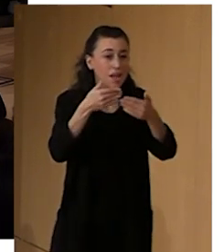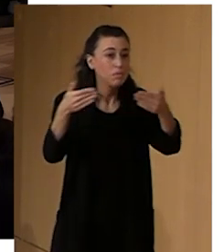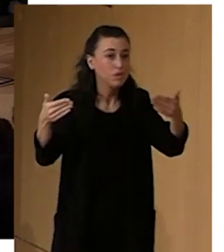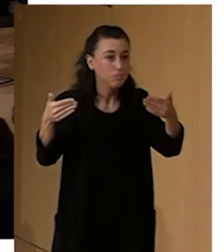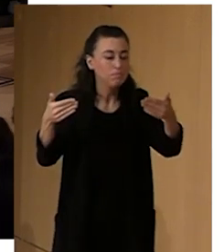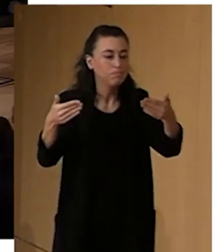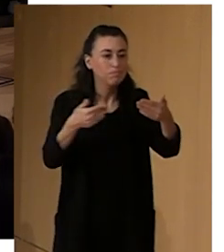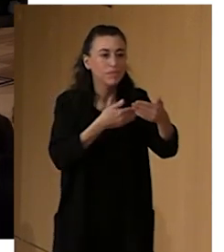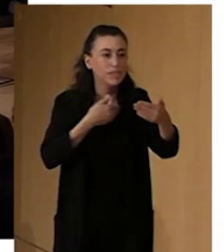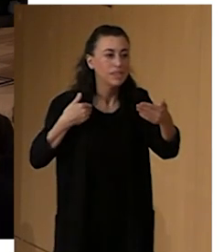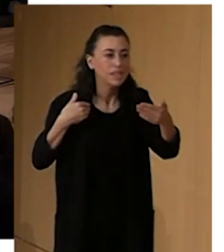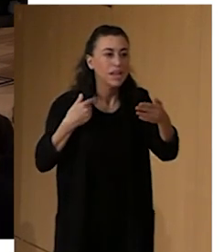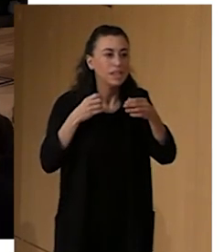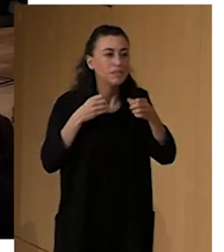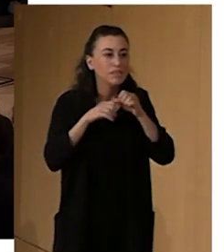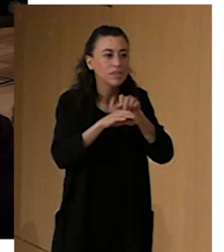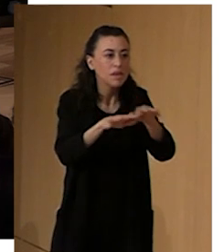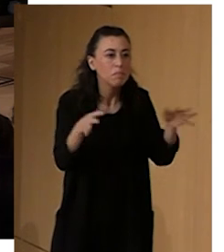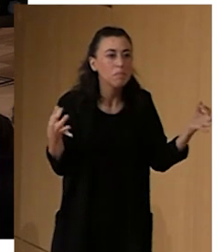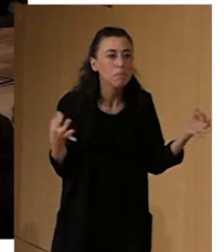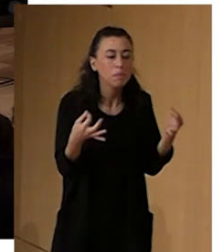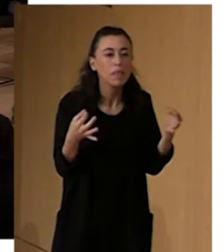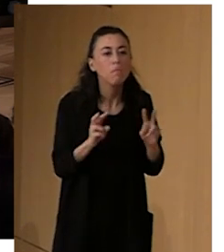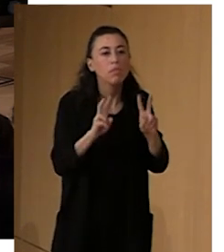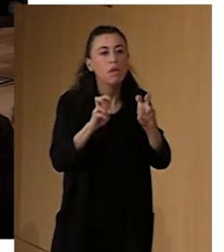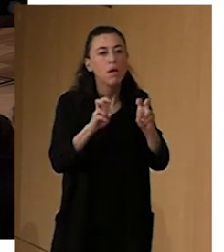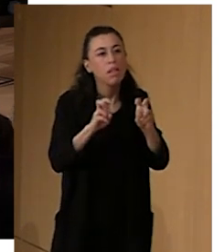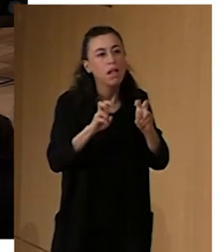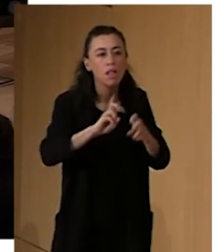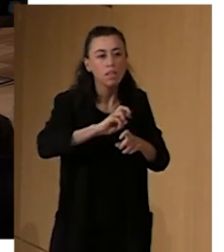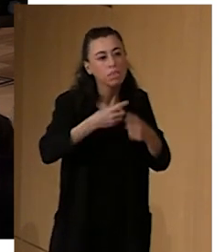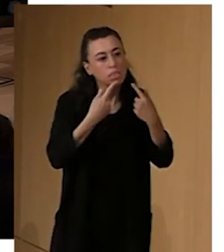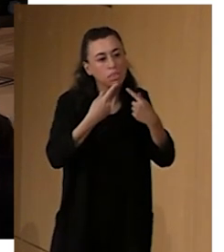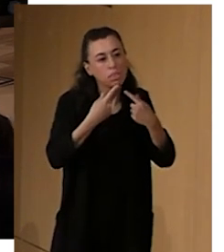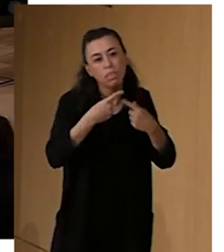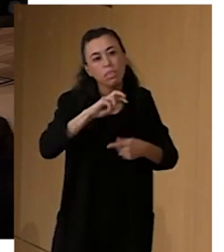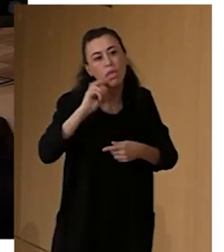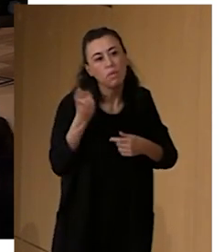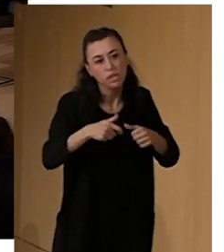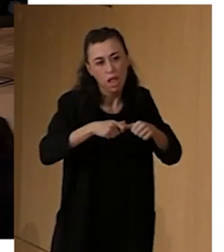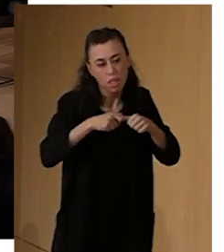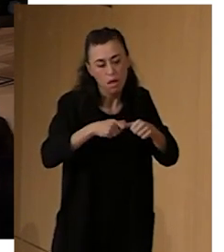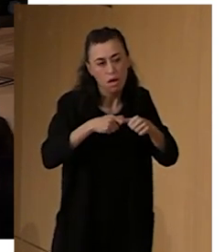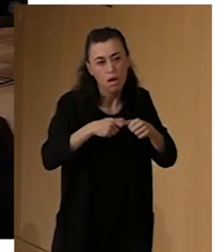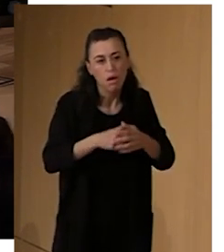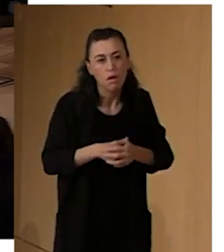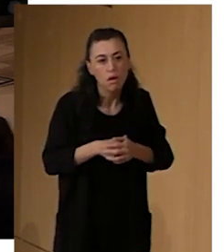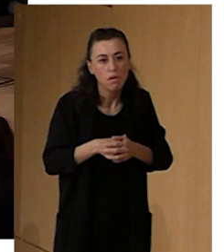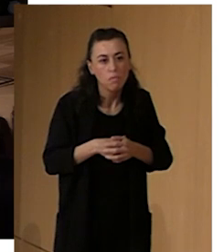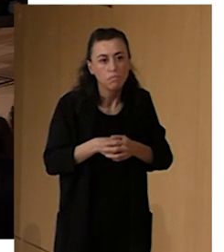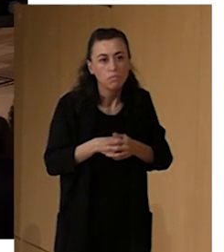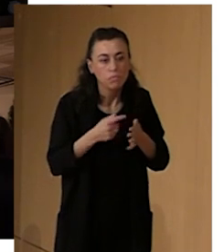la diversidad de género y ahora Estamos trabajando también en esto con este ciclo bueno sin más para no ser más extensa